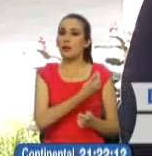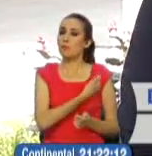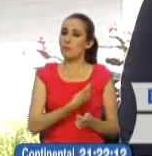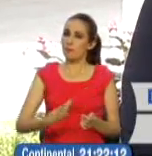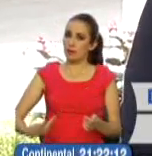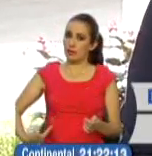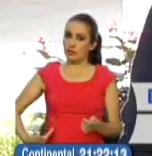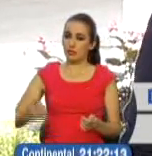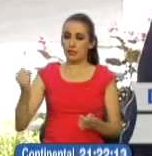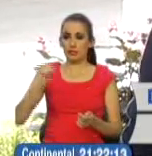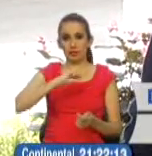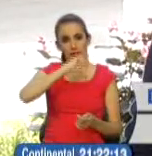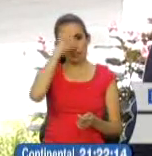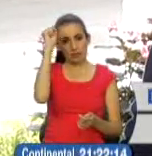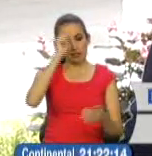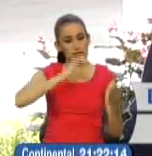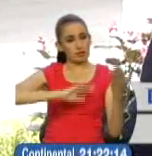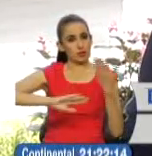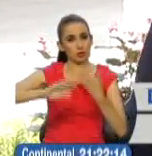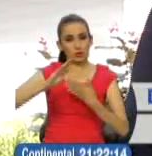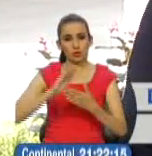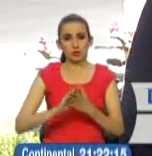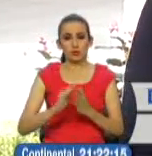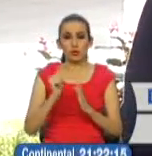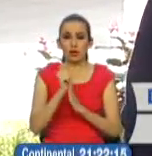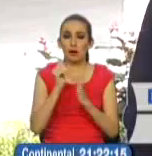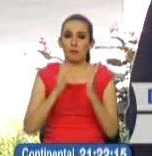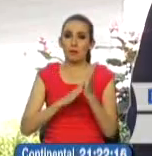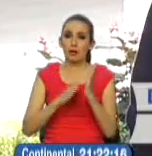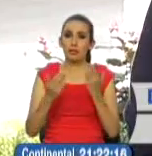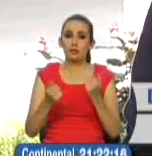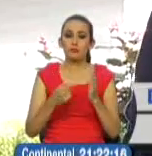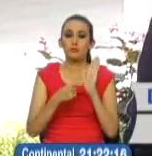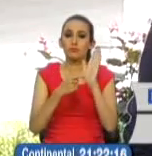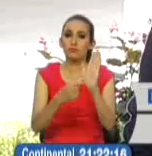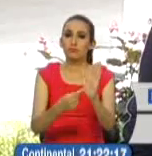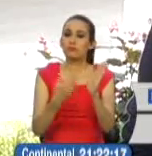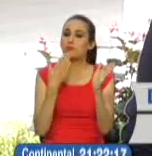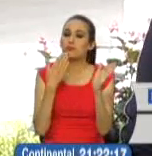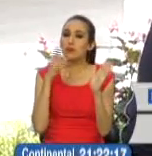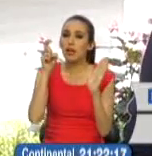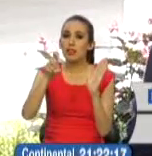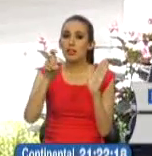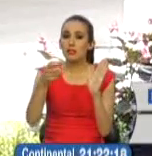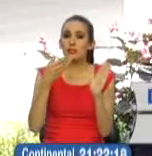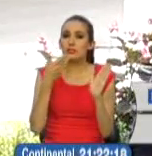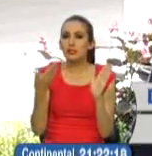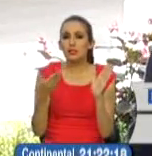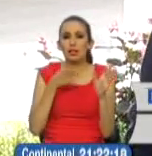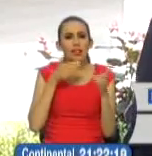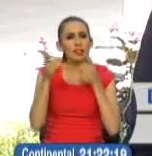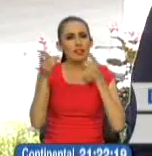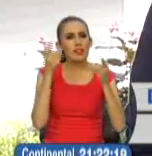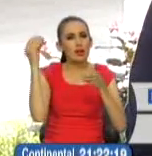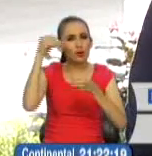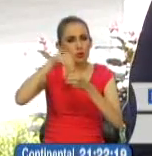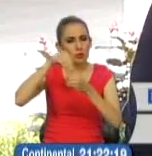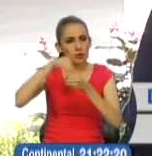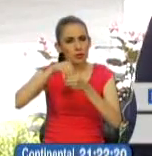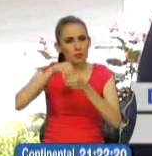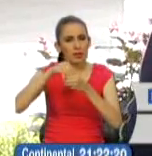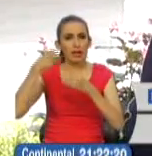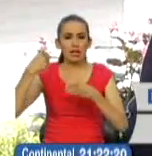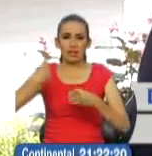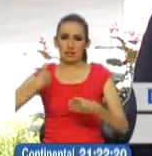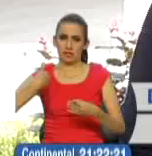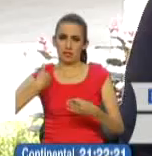el derecho de sus acciones, pero también ha planteado la necesidad de que el diálogo sea también un diálogo interno, y hoy tendremos un